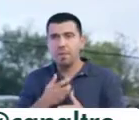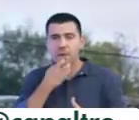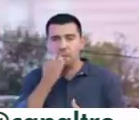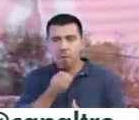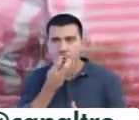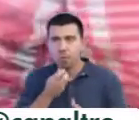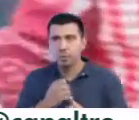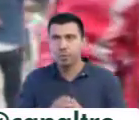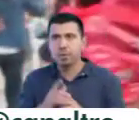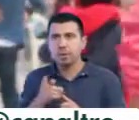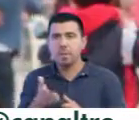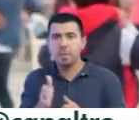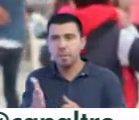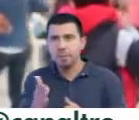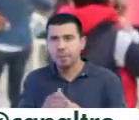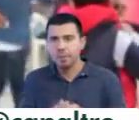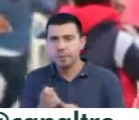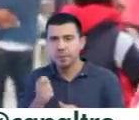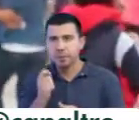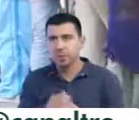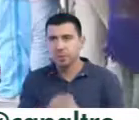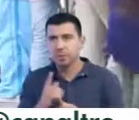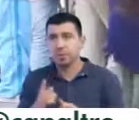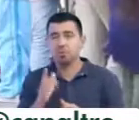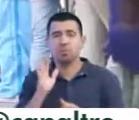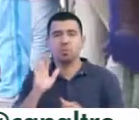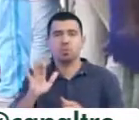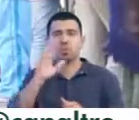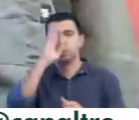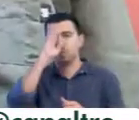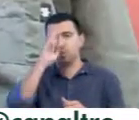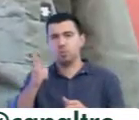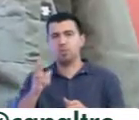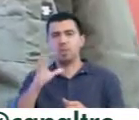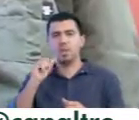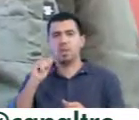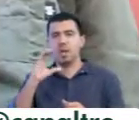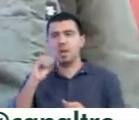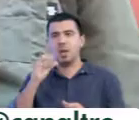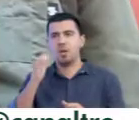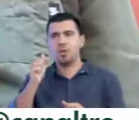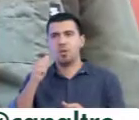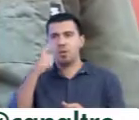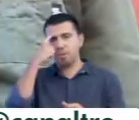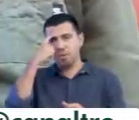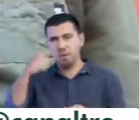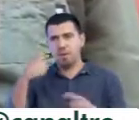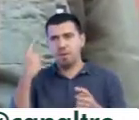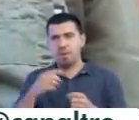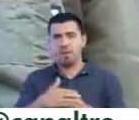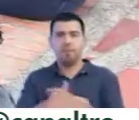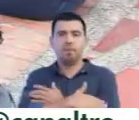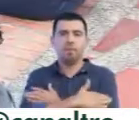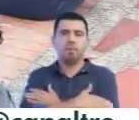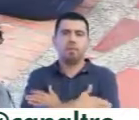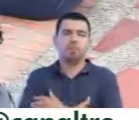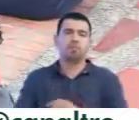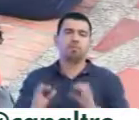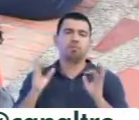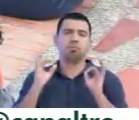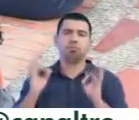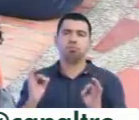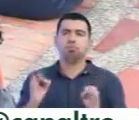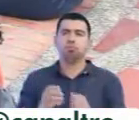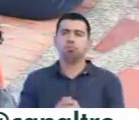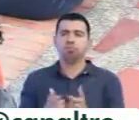de la piscicultura, labor que en la actualidad los hace merecedores de ser una de las localidades de la provincia de Pamplona con mayor